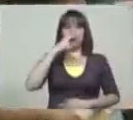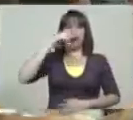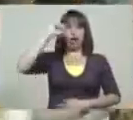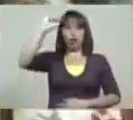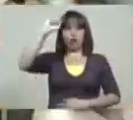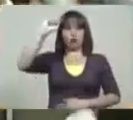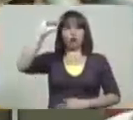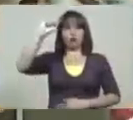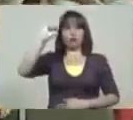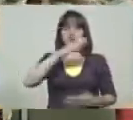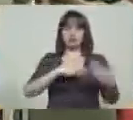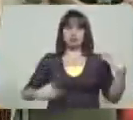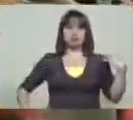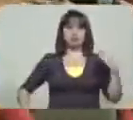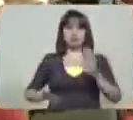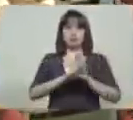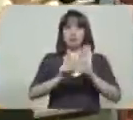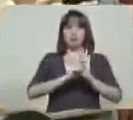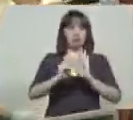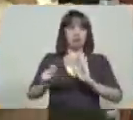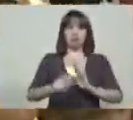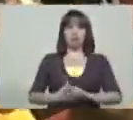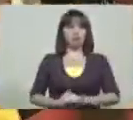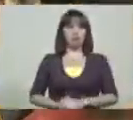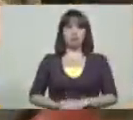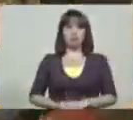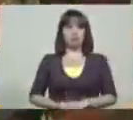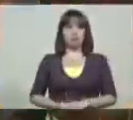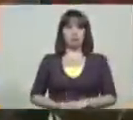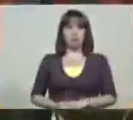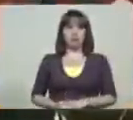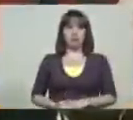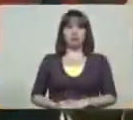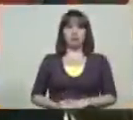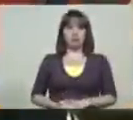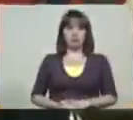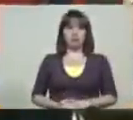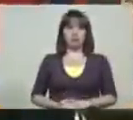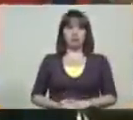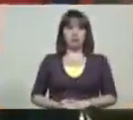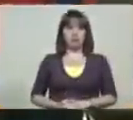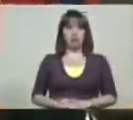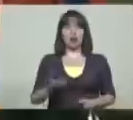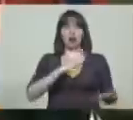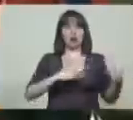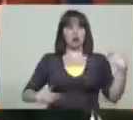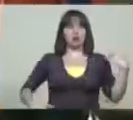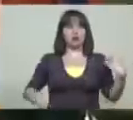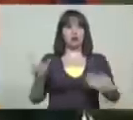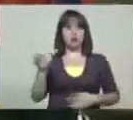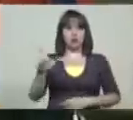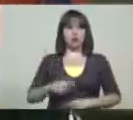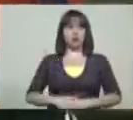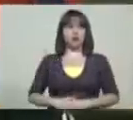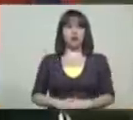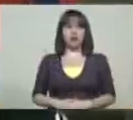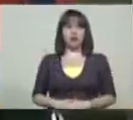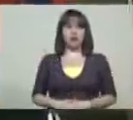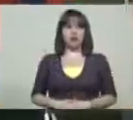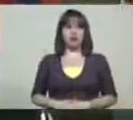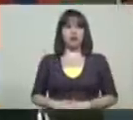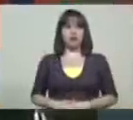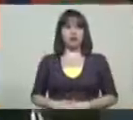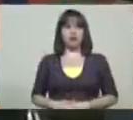Moros, presidente constitucional de la República Bolivariana de Venezuela y presidente del Partido Socialista Unido de Venezuela.